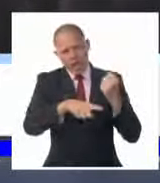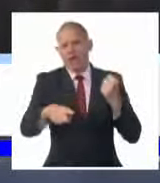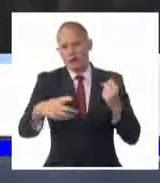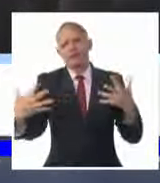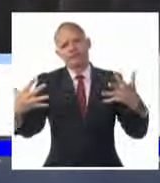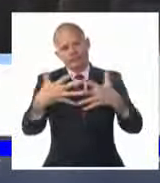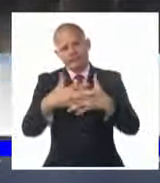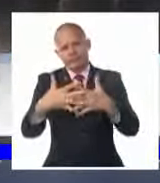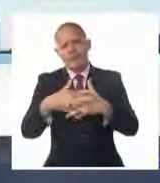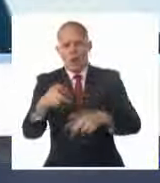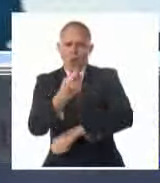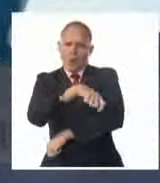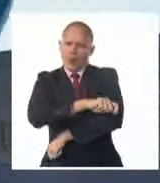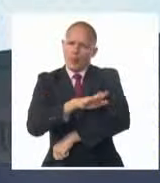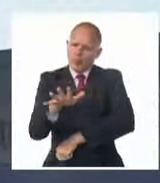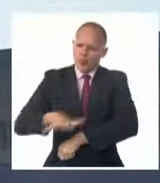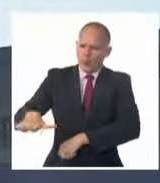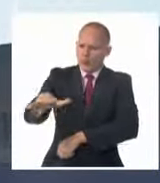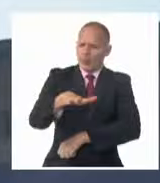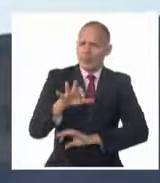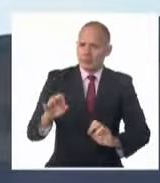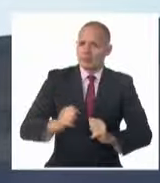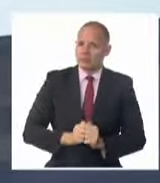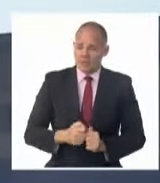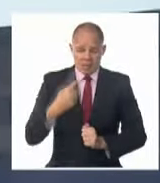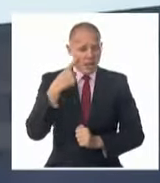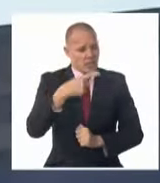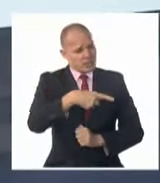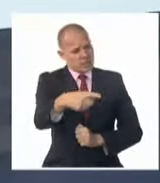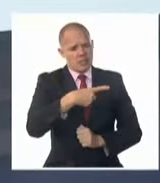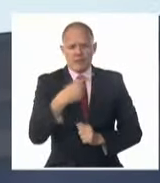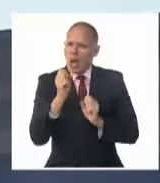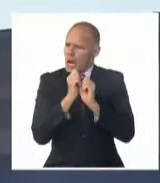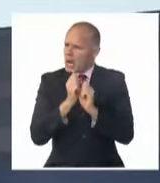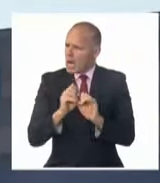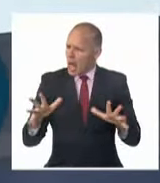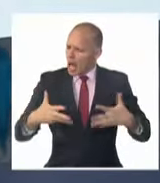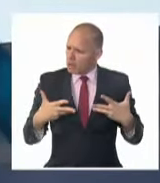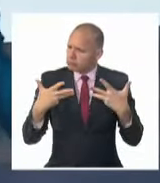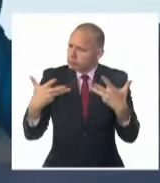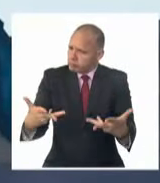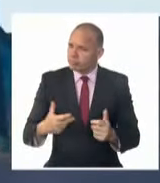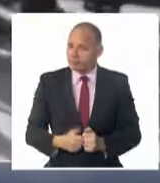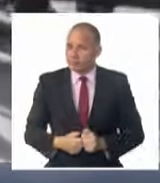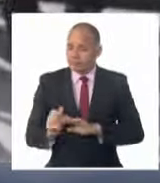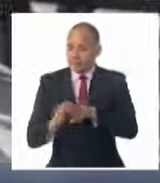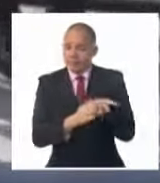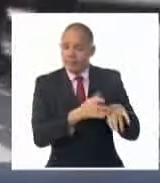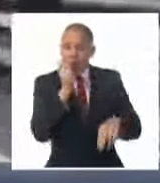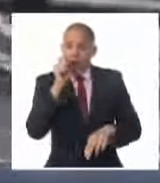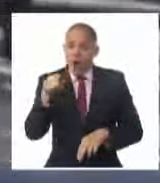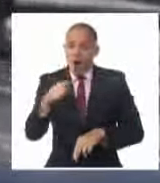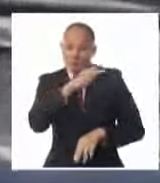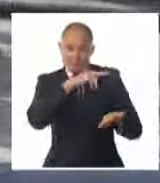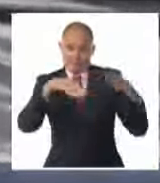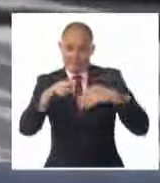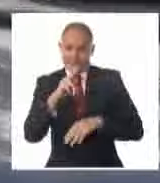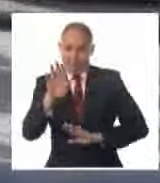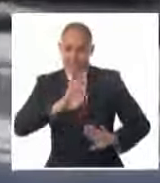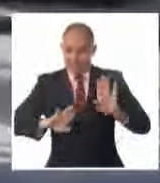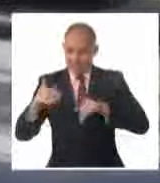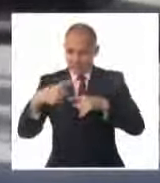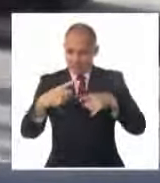como un gesto de transparencia y conexión con la ciudadanía. Por su parte, el ministro de Defensa, general de brigada Henry David Sáenz Ramos,